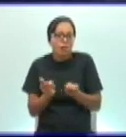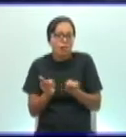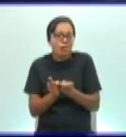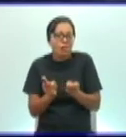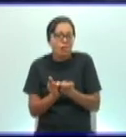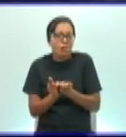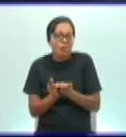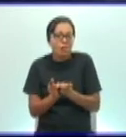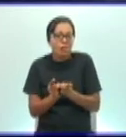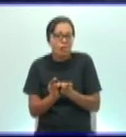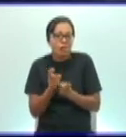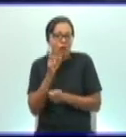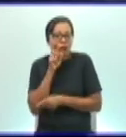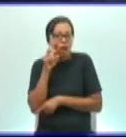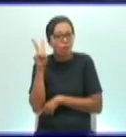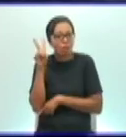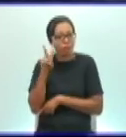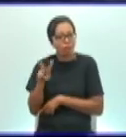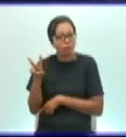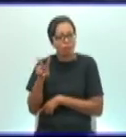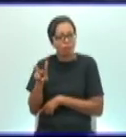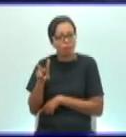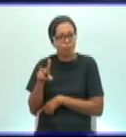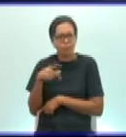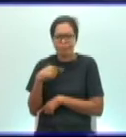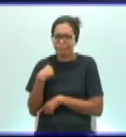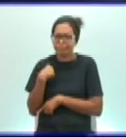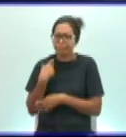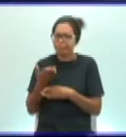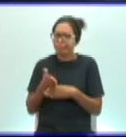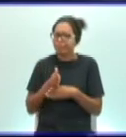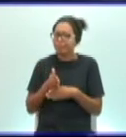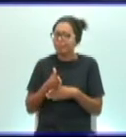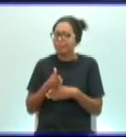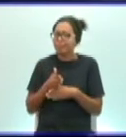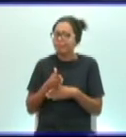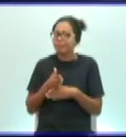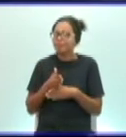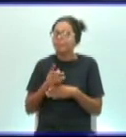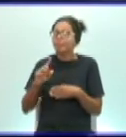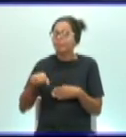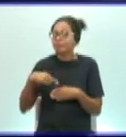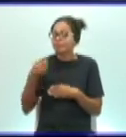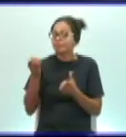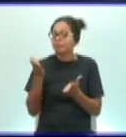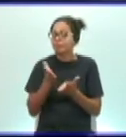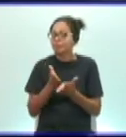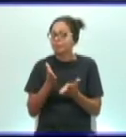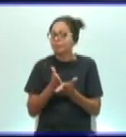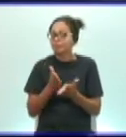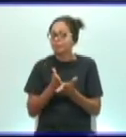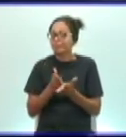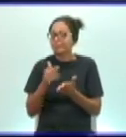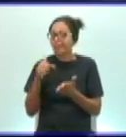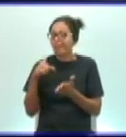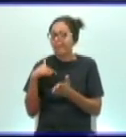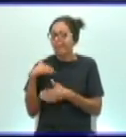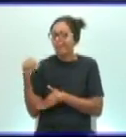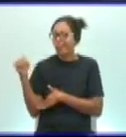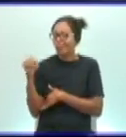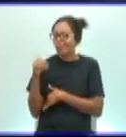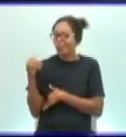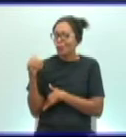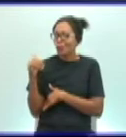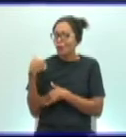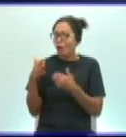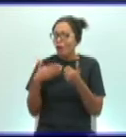de vista visual. ¿A qué me estoy refiriendo cuando hablo en estos términos? En la próxima clase vamos a proyectar un documental que es muy extenso,